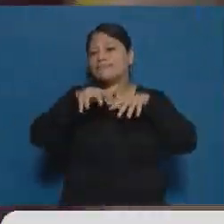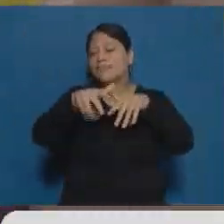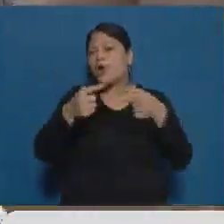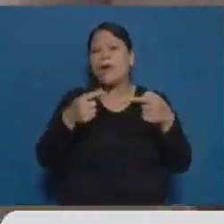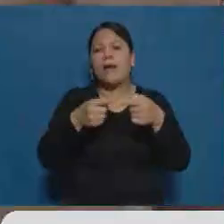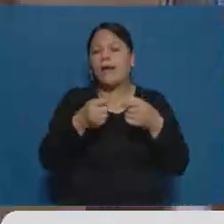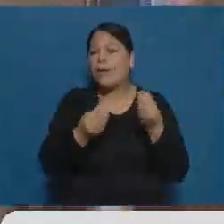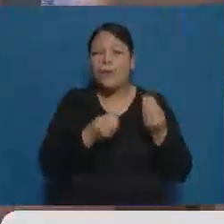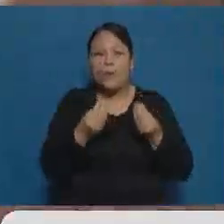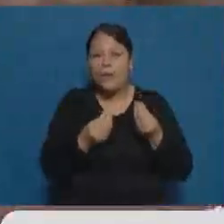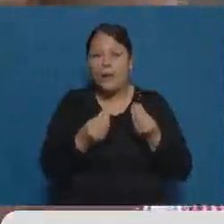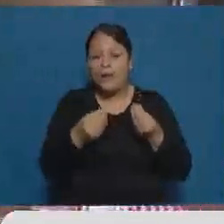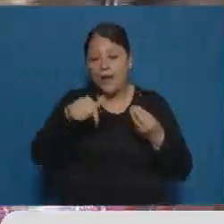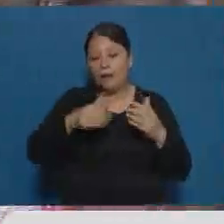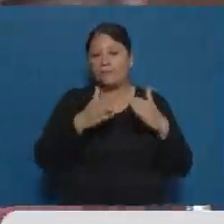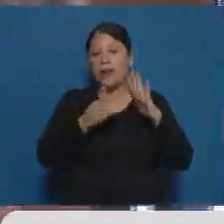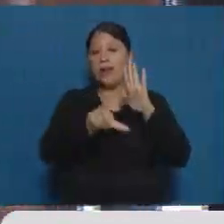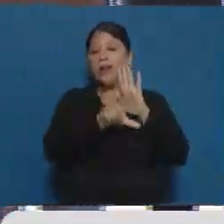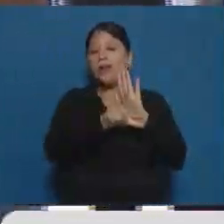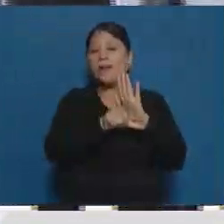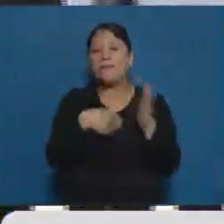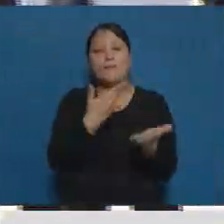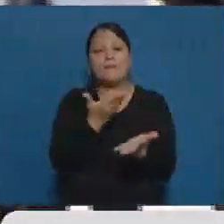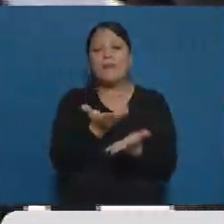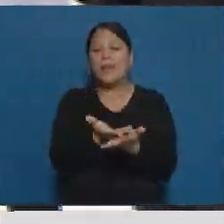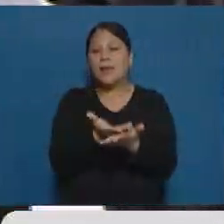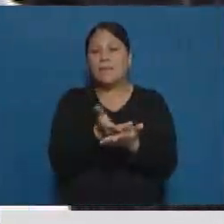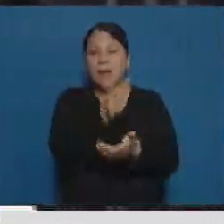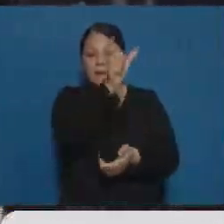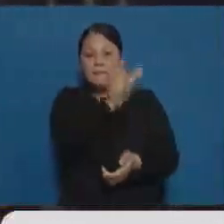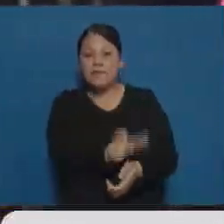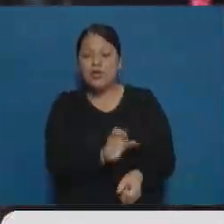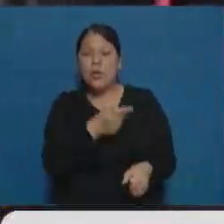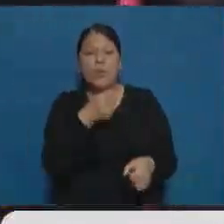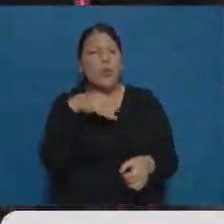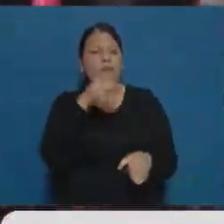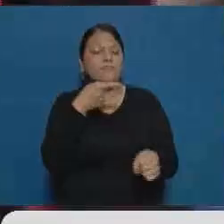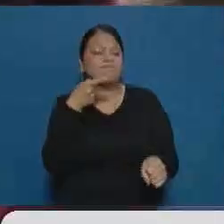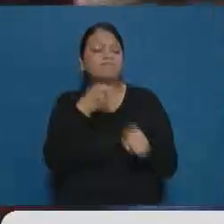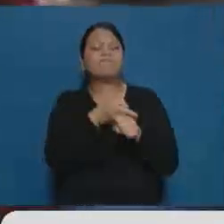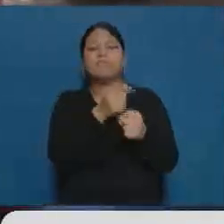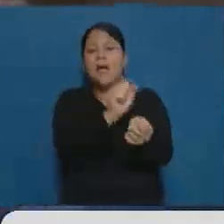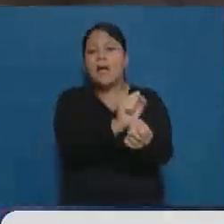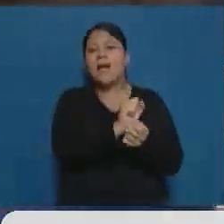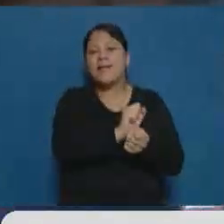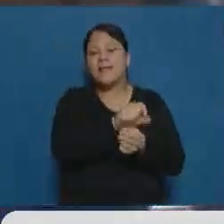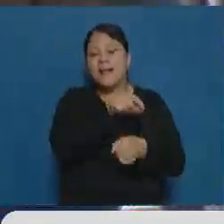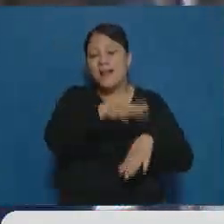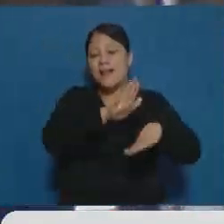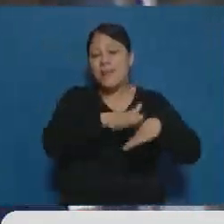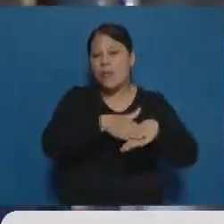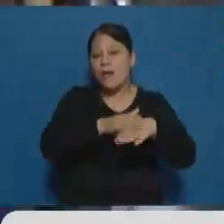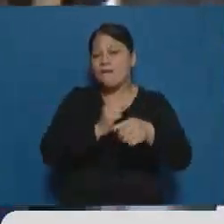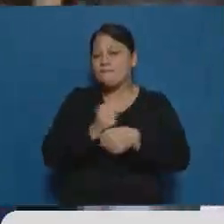encuentran aquí en la legislatura provincial es pedir cárcel para el único imputado por la muerte de